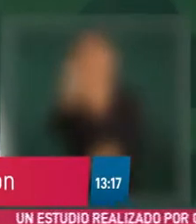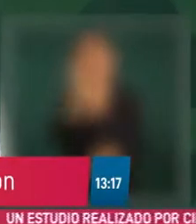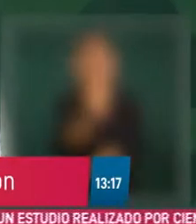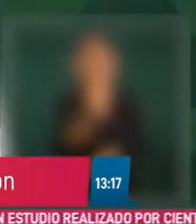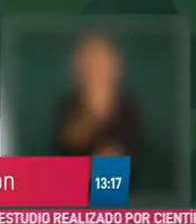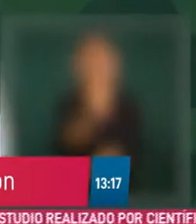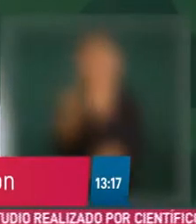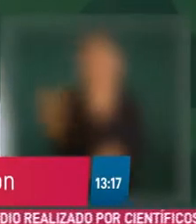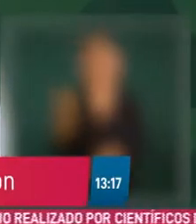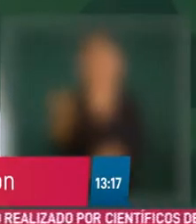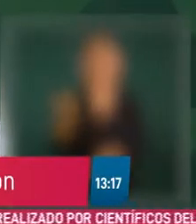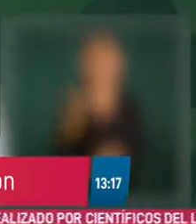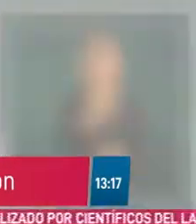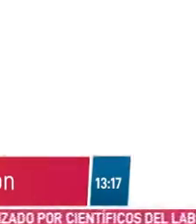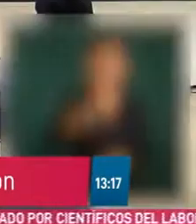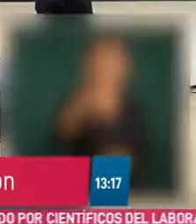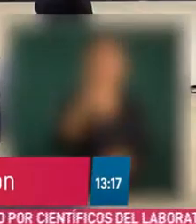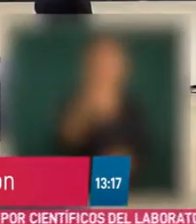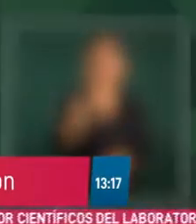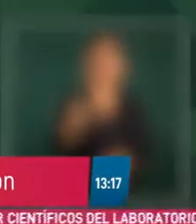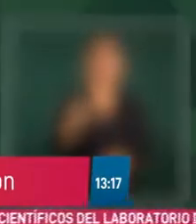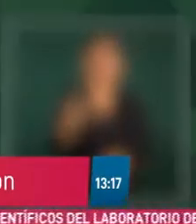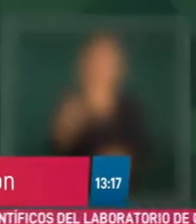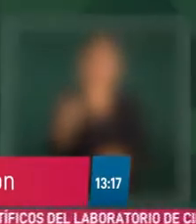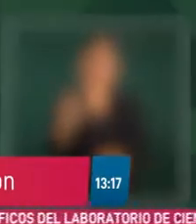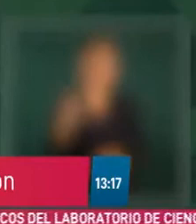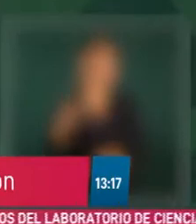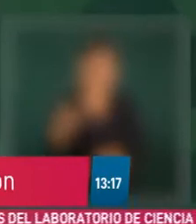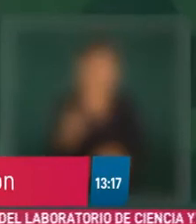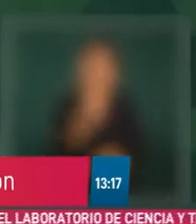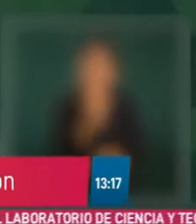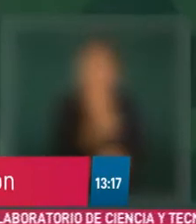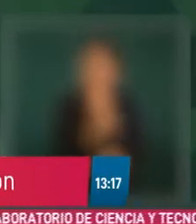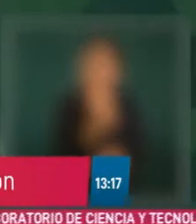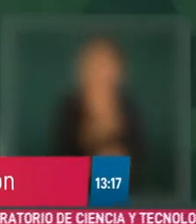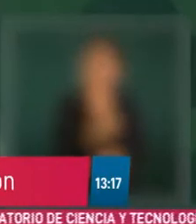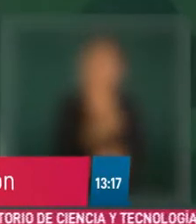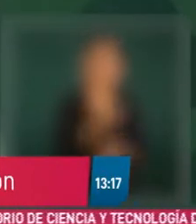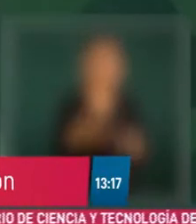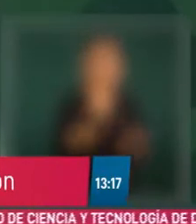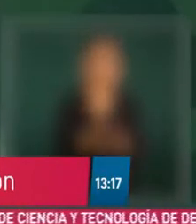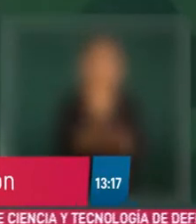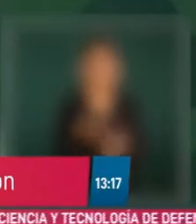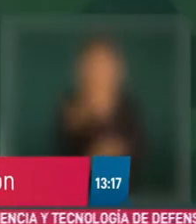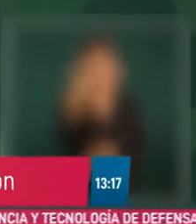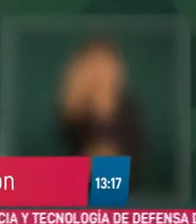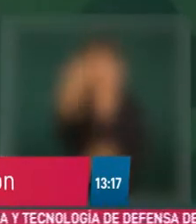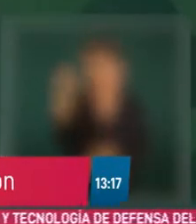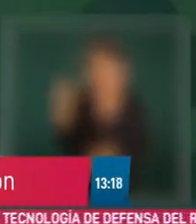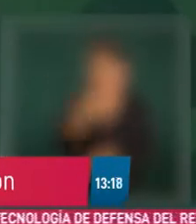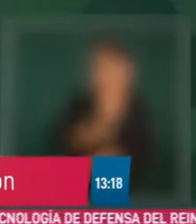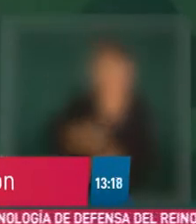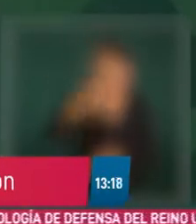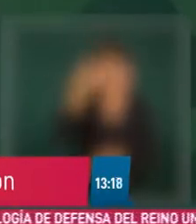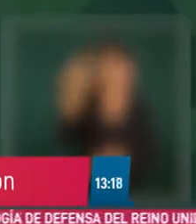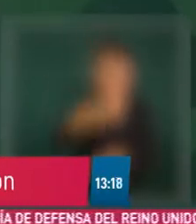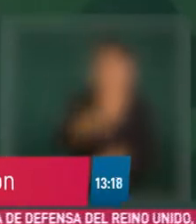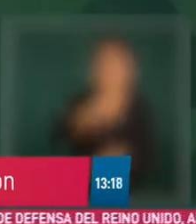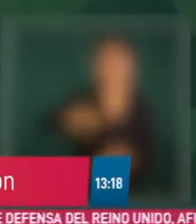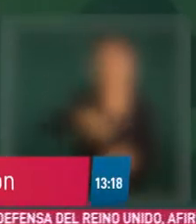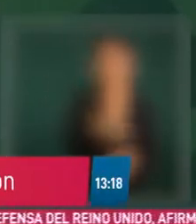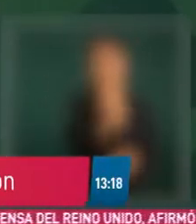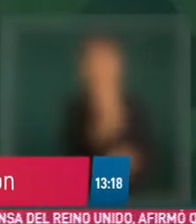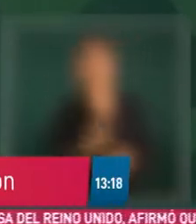que gobierno en Nuevo León. Decidimos reunirnos los gobernadores que usted sabe y conoce como Alianza